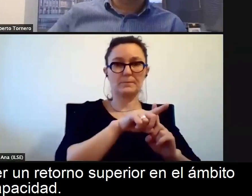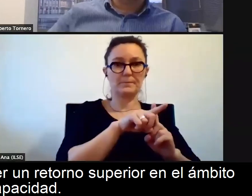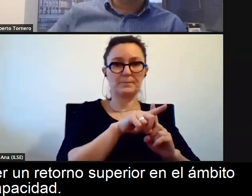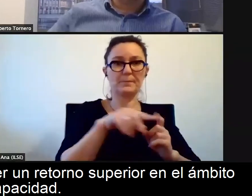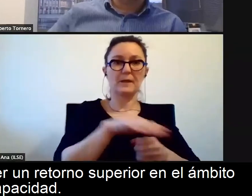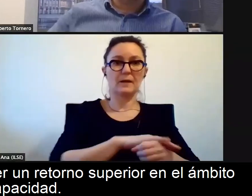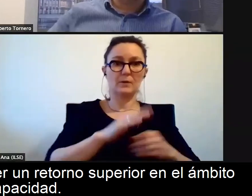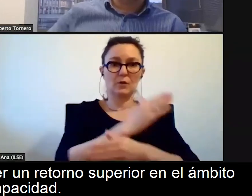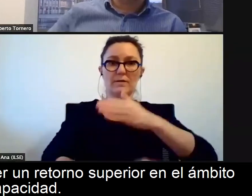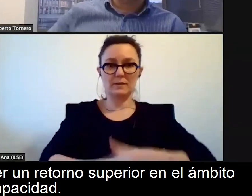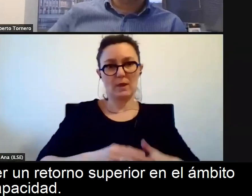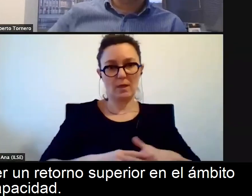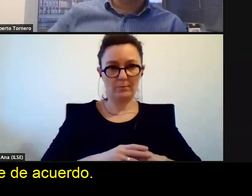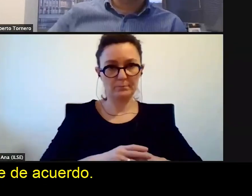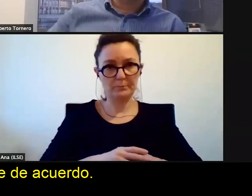de la discapacidad.